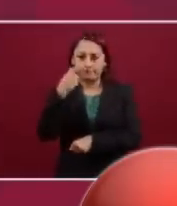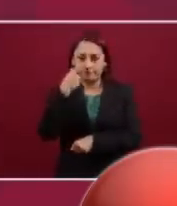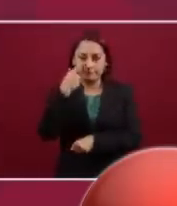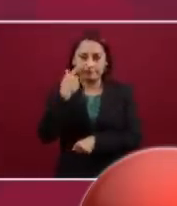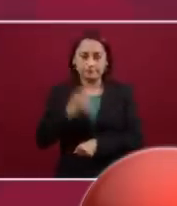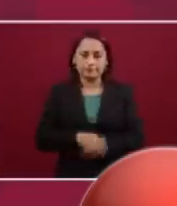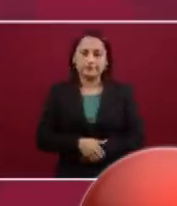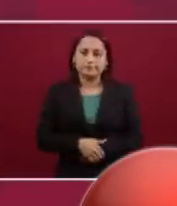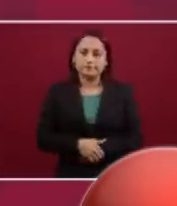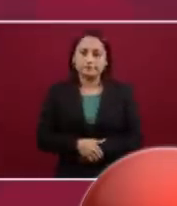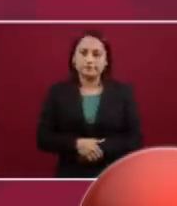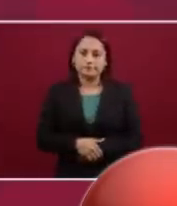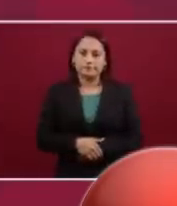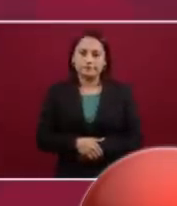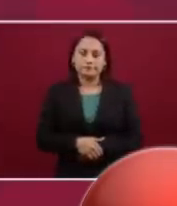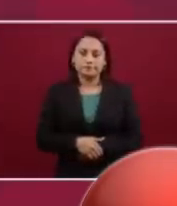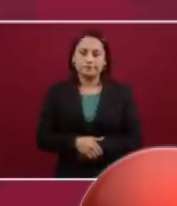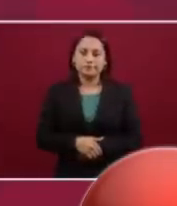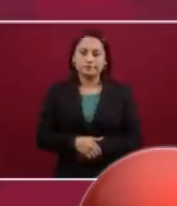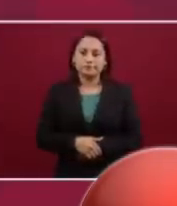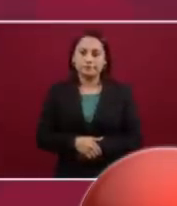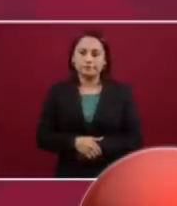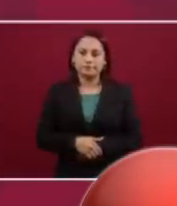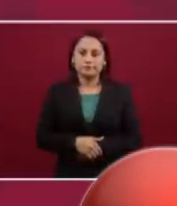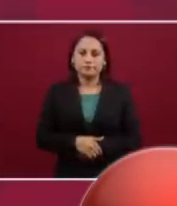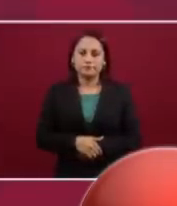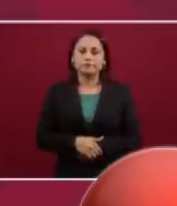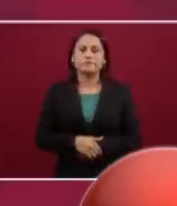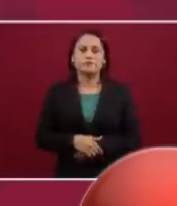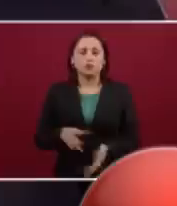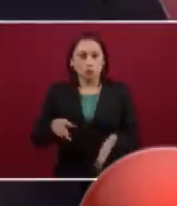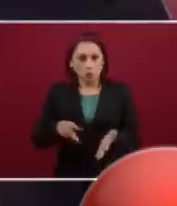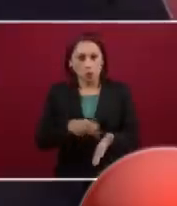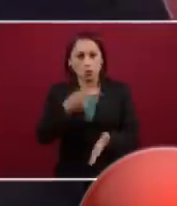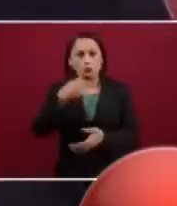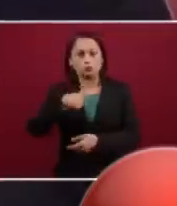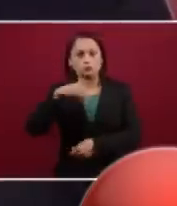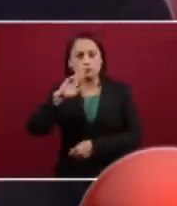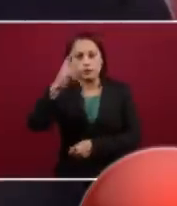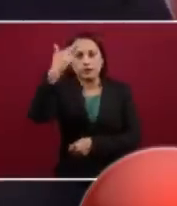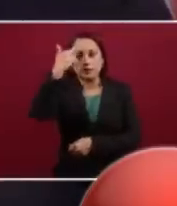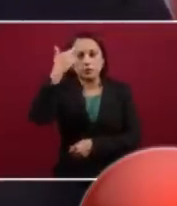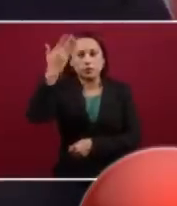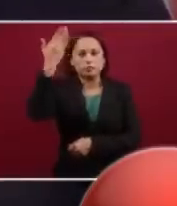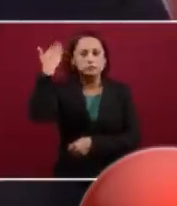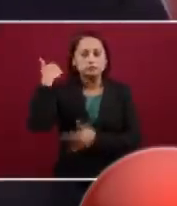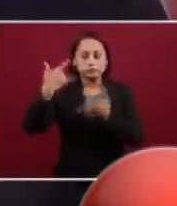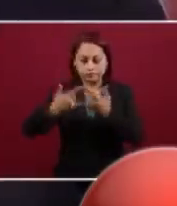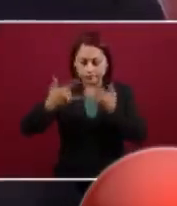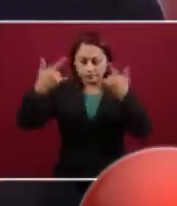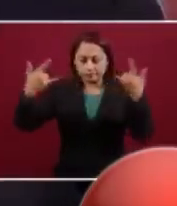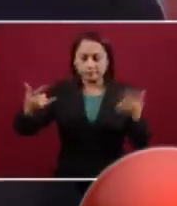y recuerdo también, volviendo a la historia, hablaba yo de la democracia.